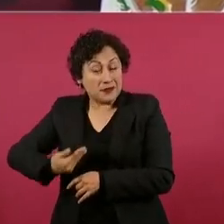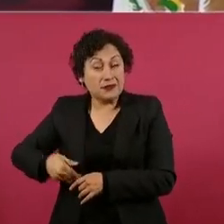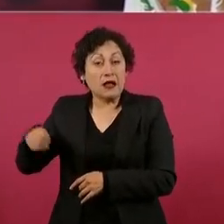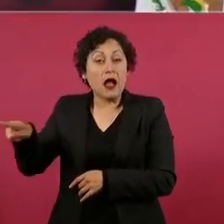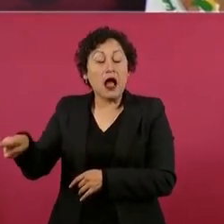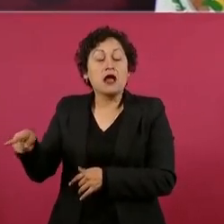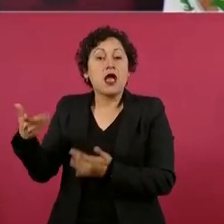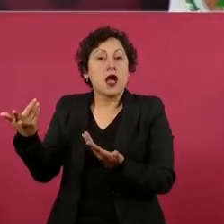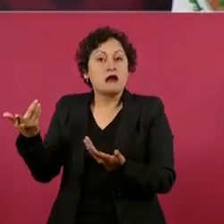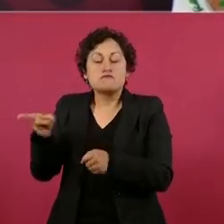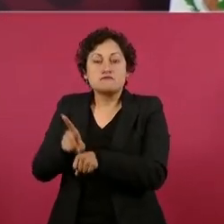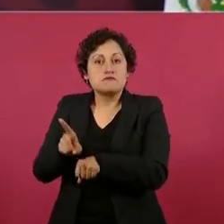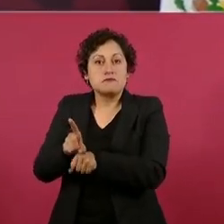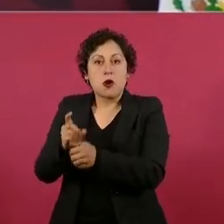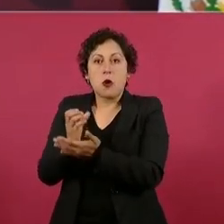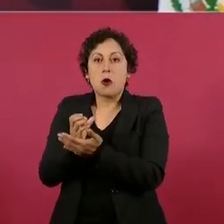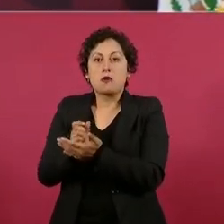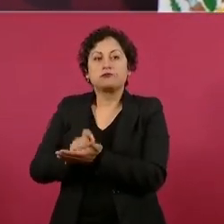incluso